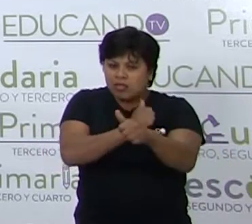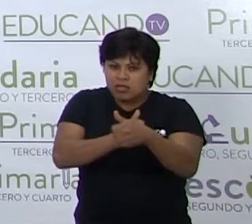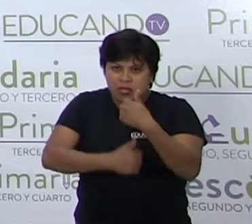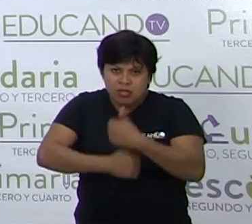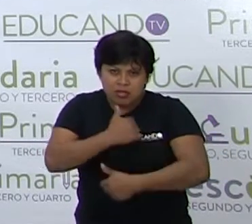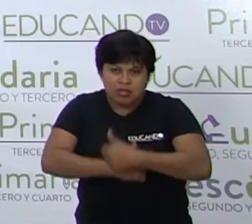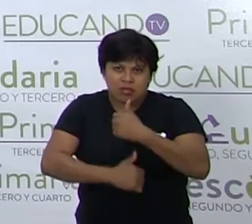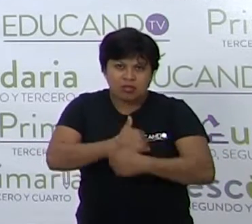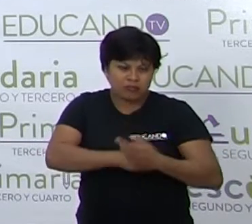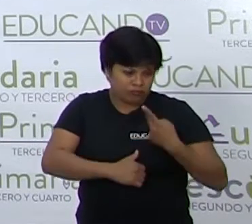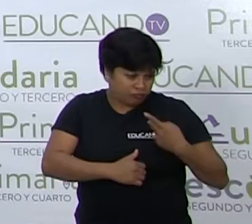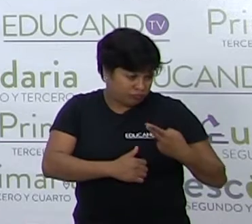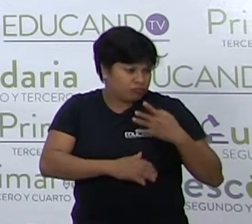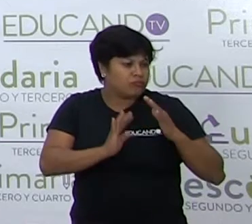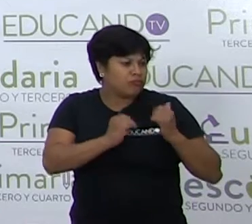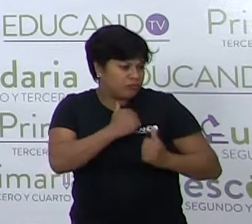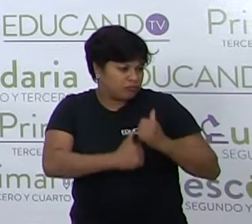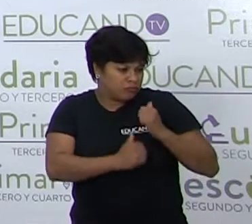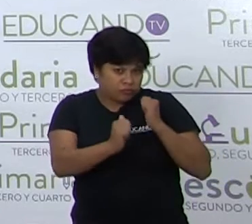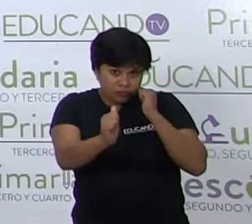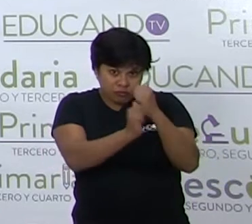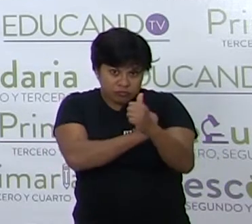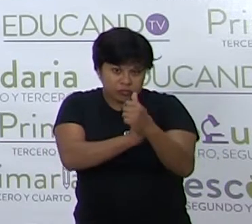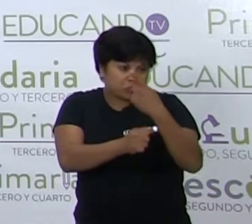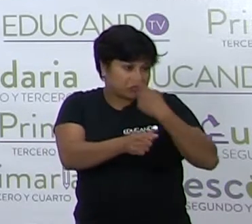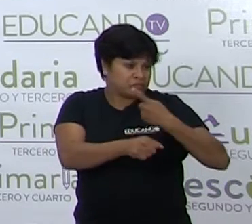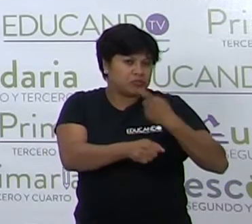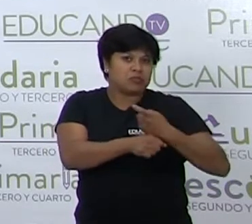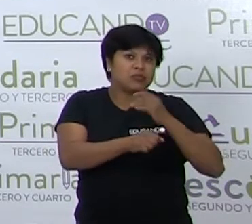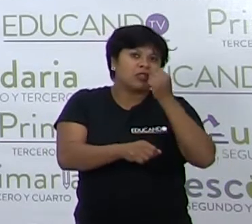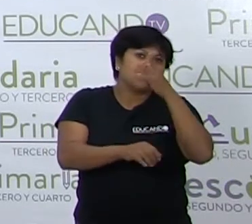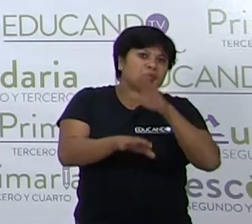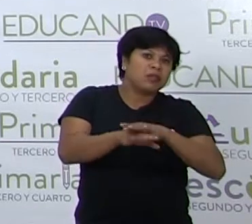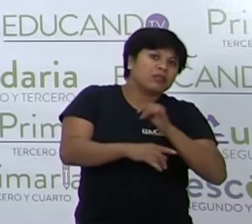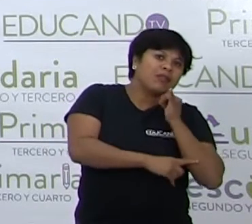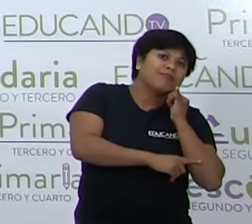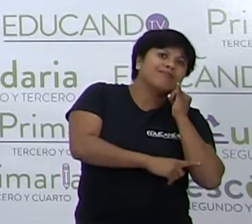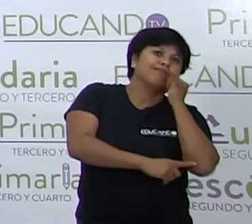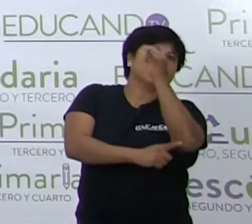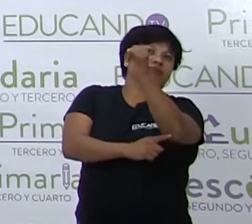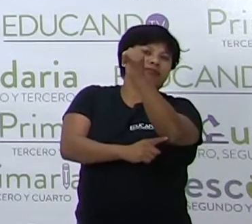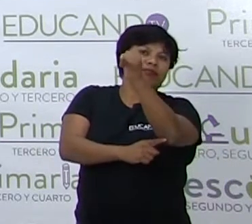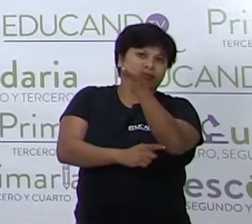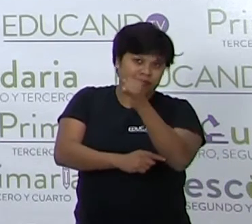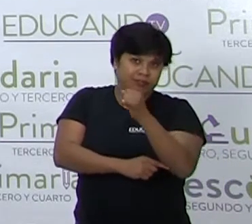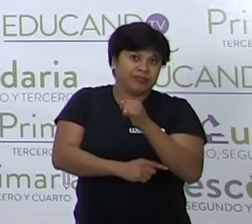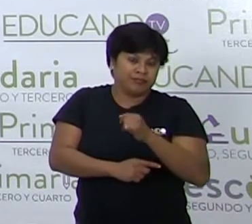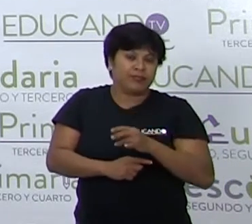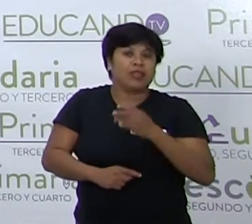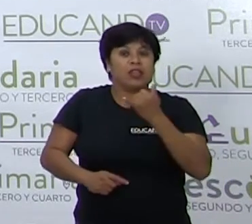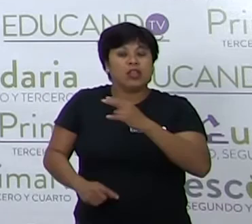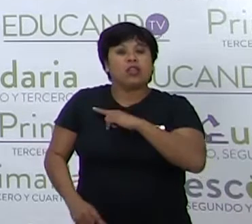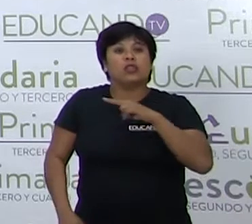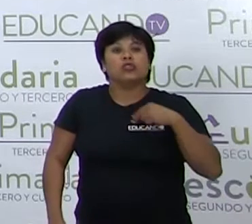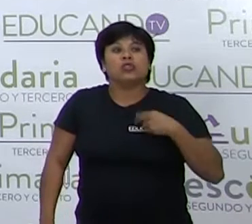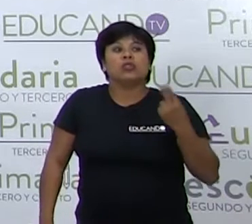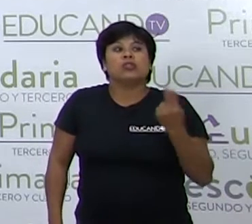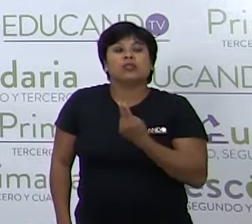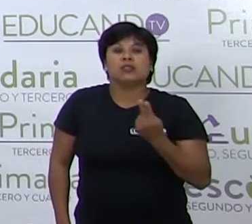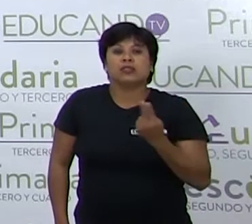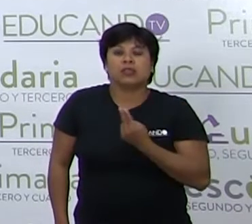a hacer una competencia, a ver quién llega más lejos. Y nosotros